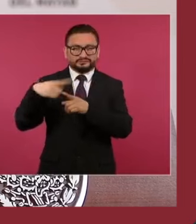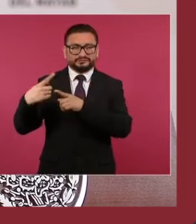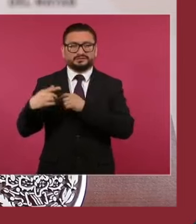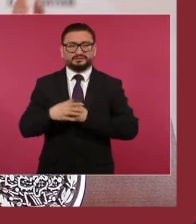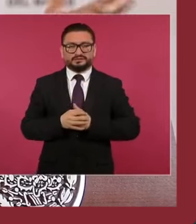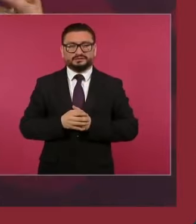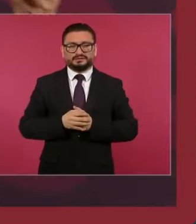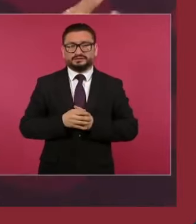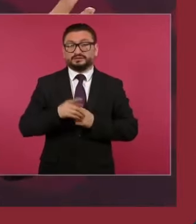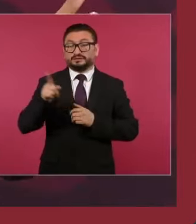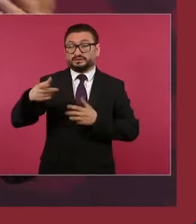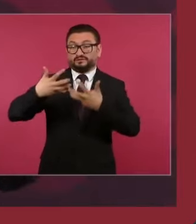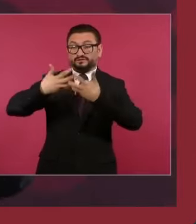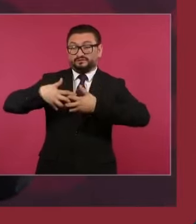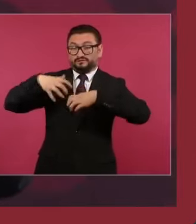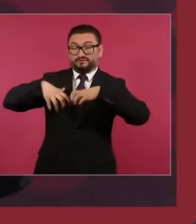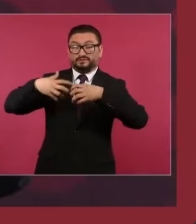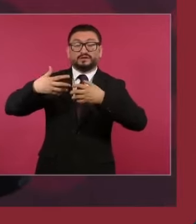Los fabricantes de armas